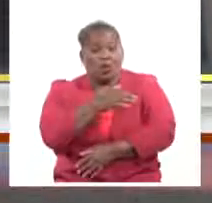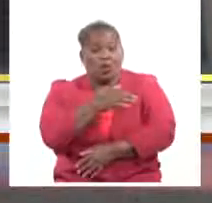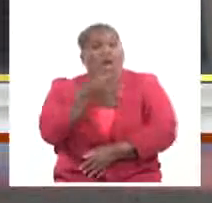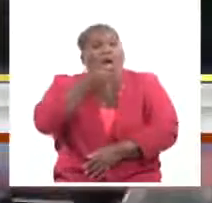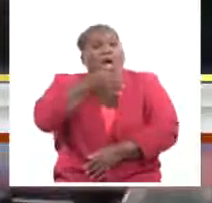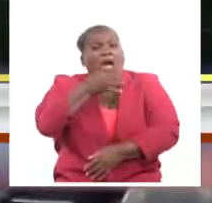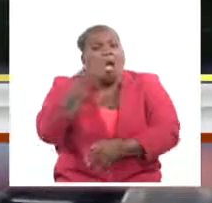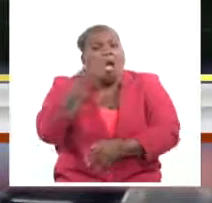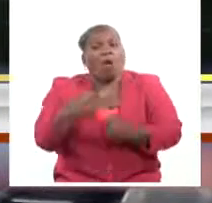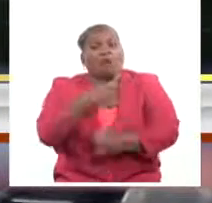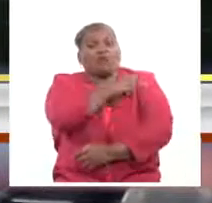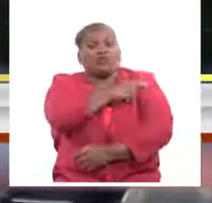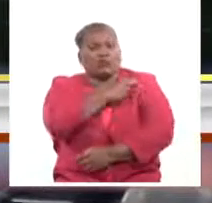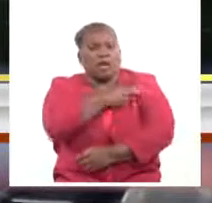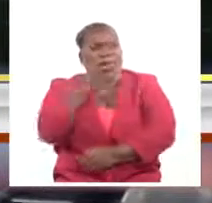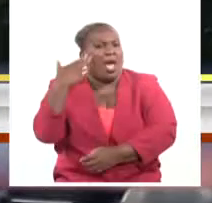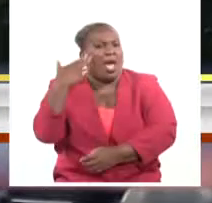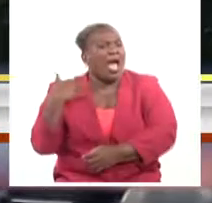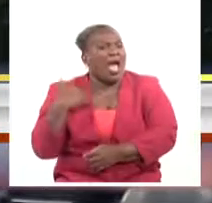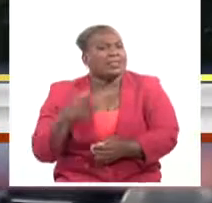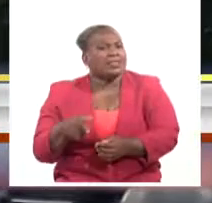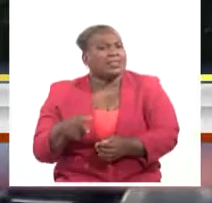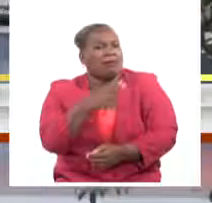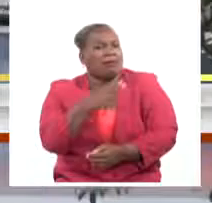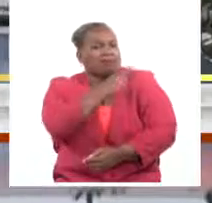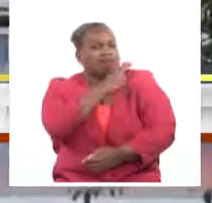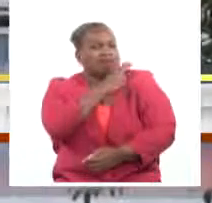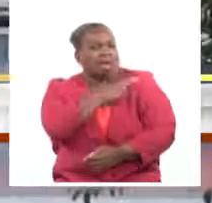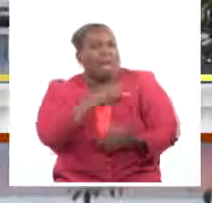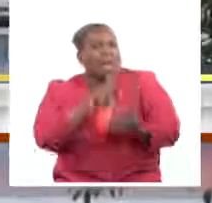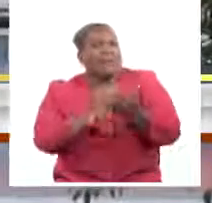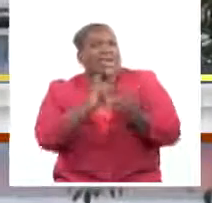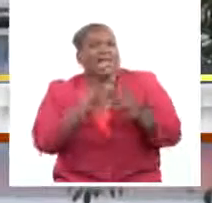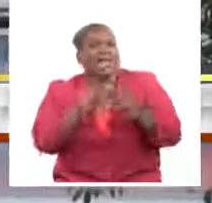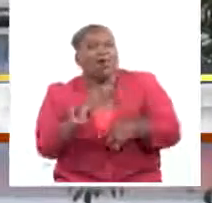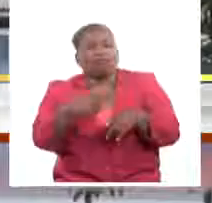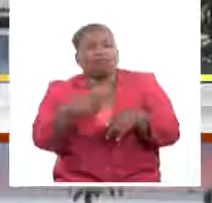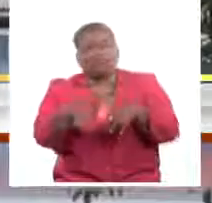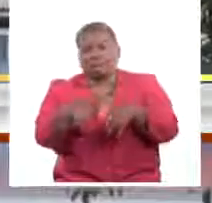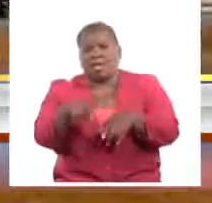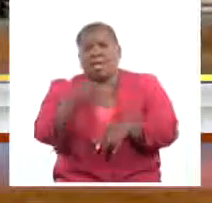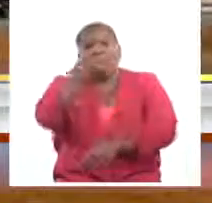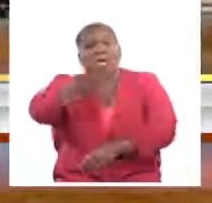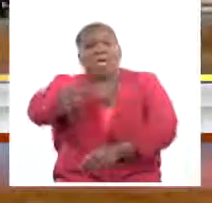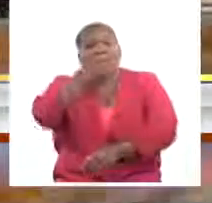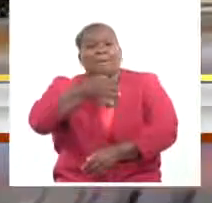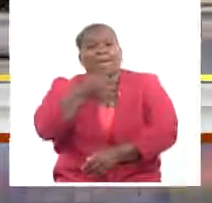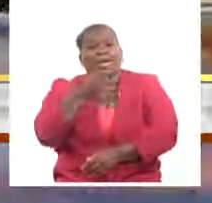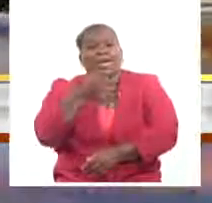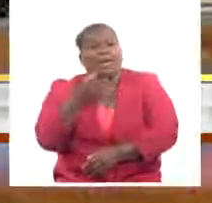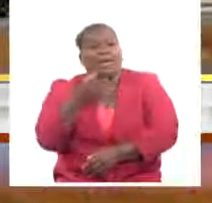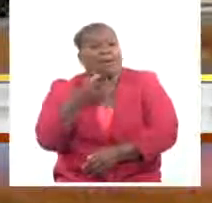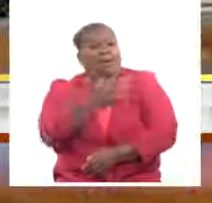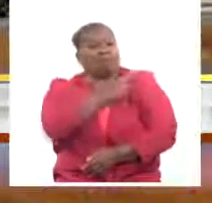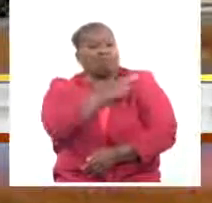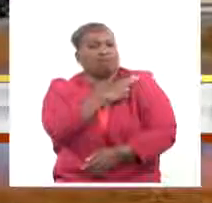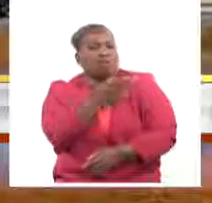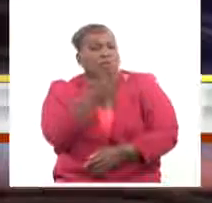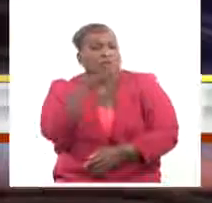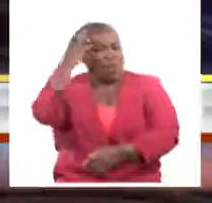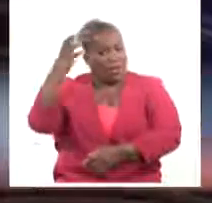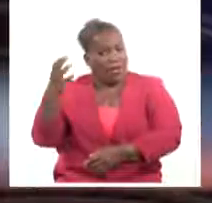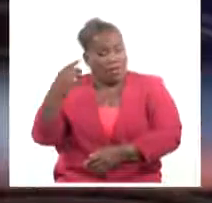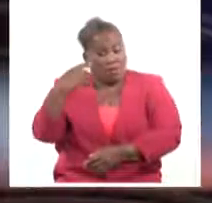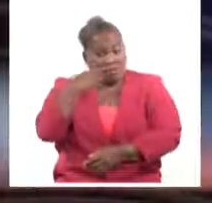como el exgerente de Petroecuador, Ítalo Cedeño, sobre la otorgación de cargos en el gobierno. En medio de este destape,